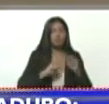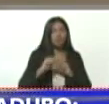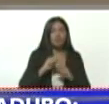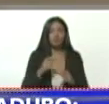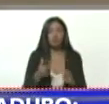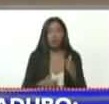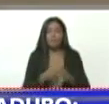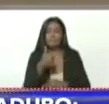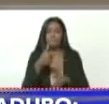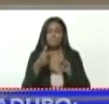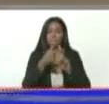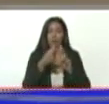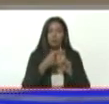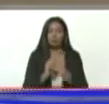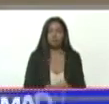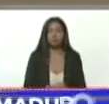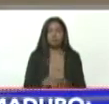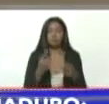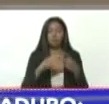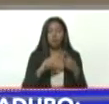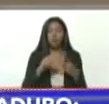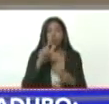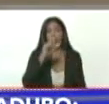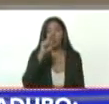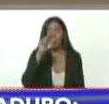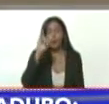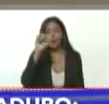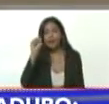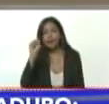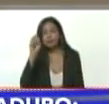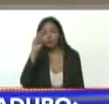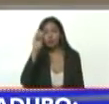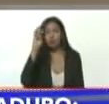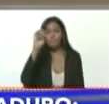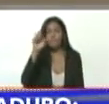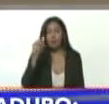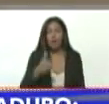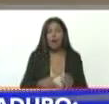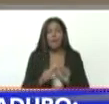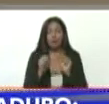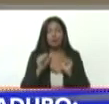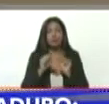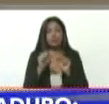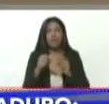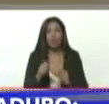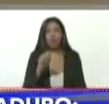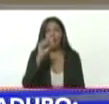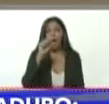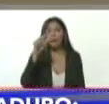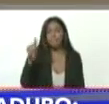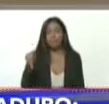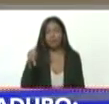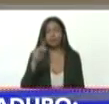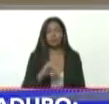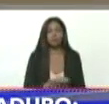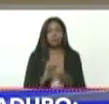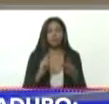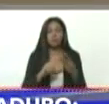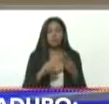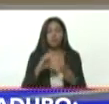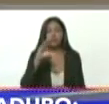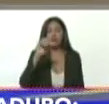Más, Luis Romero, secretario general de Avanzada Progresista, AP, Claudio